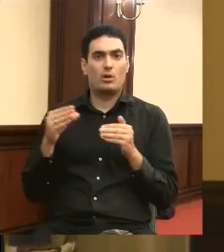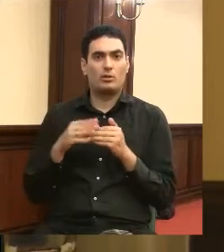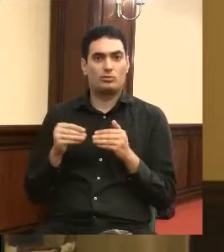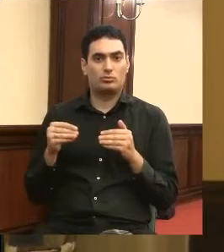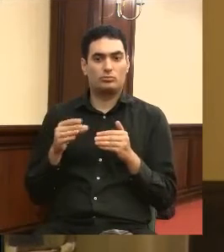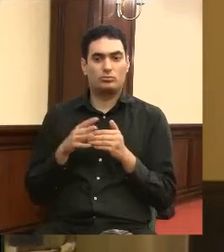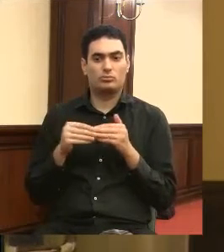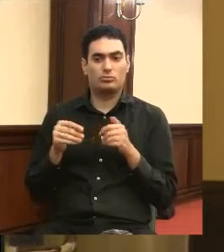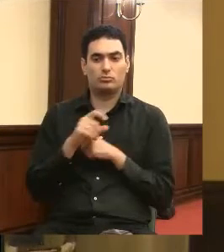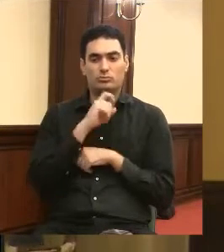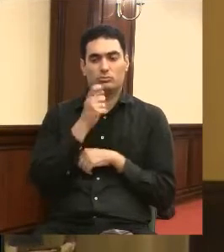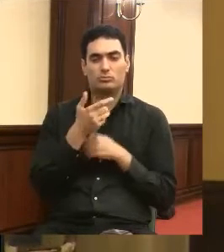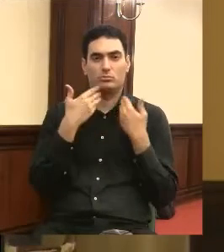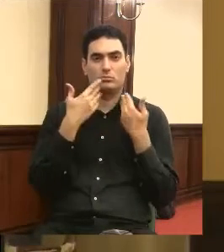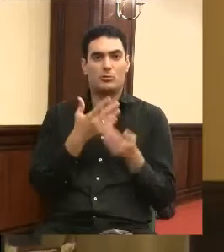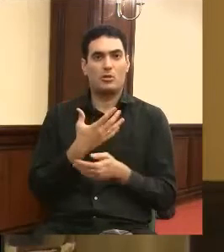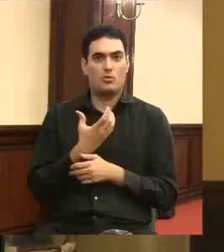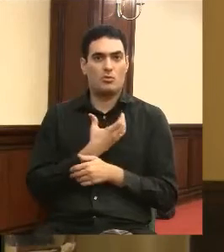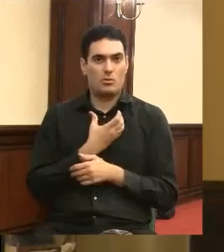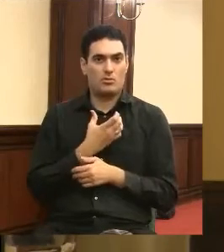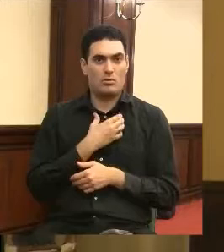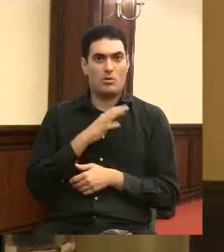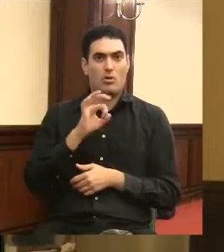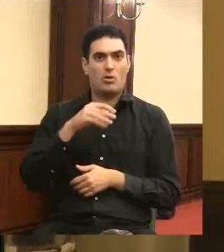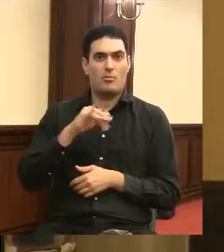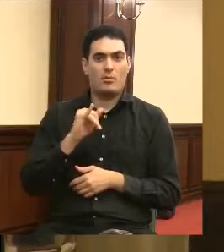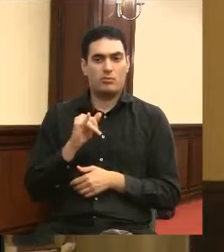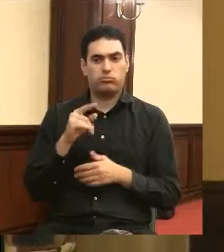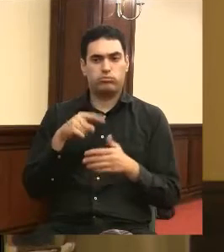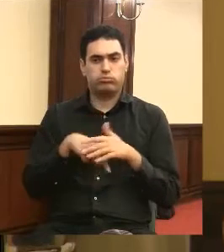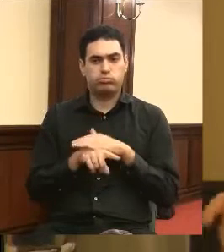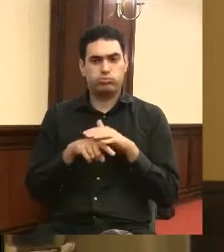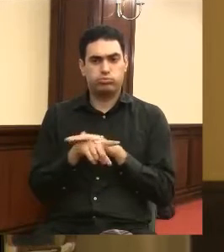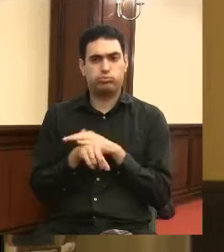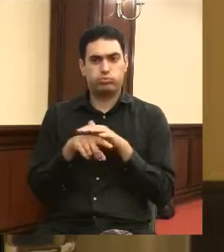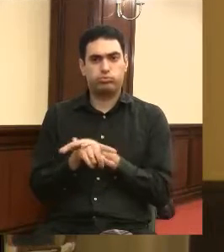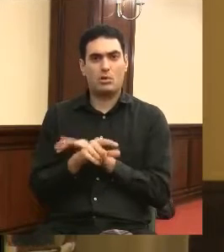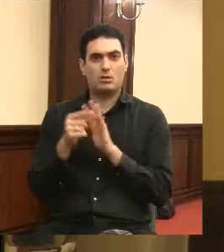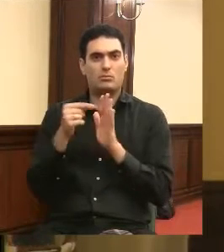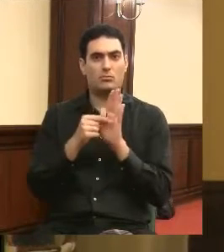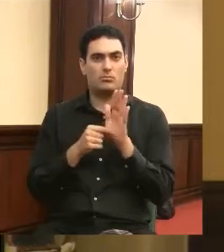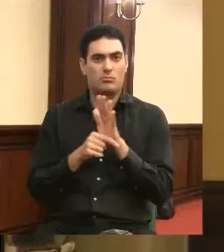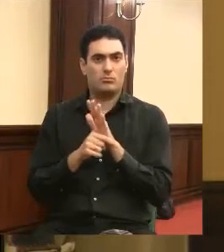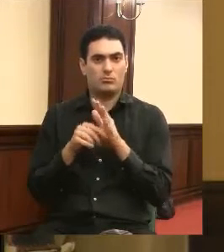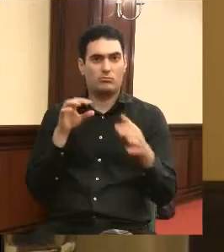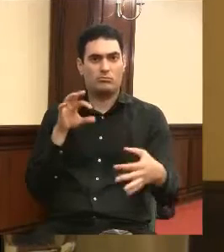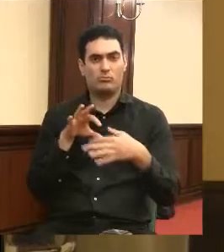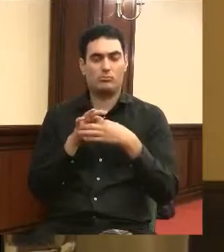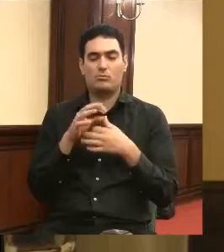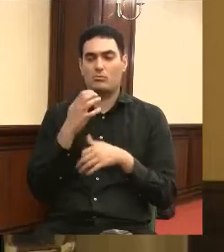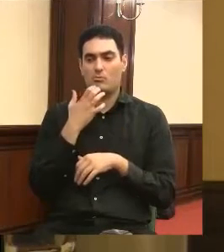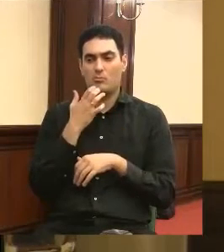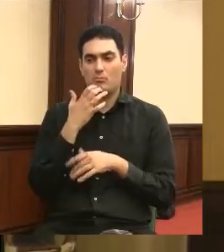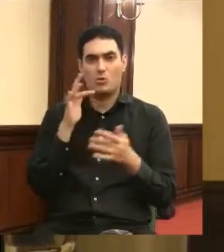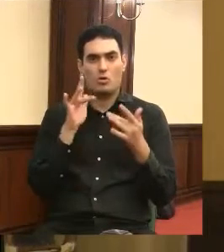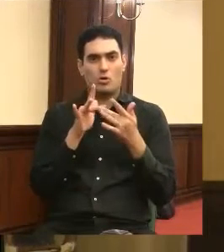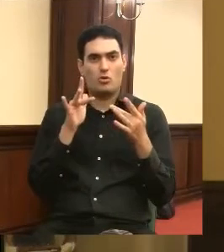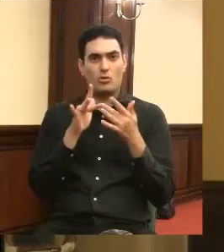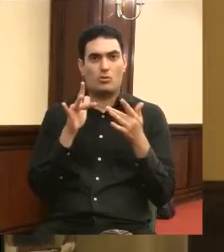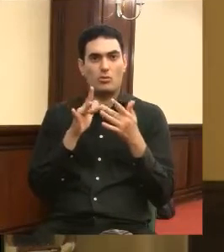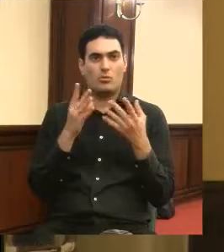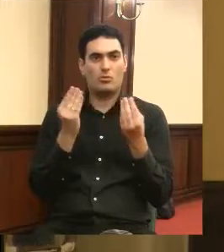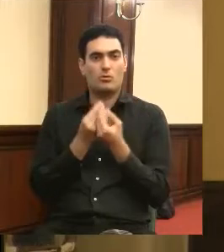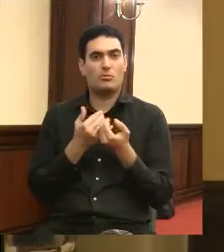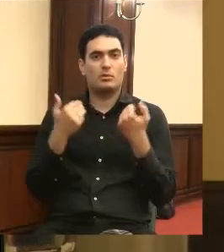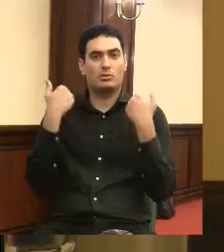a los usuarios y a través del ayuntamiento, a través de la OMIC, se han empezado a tomar una serie de medidas al respecto,